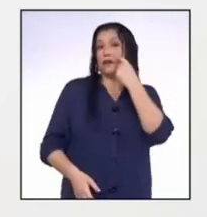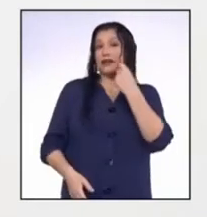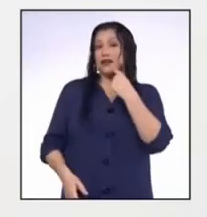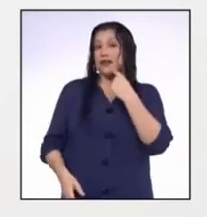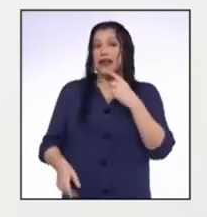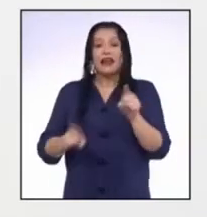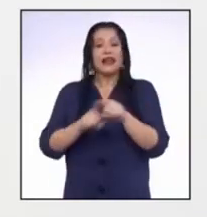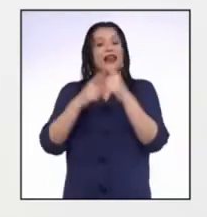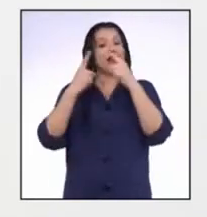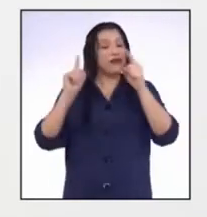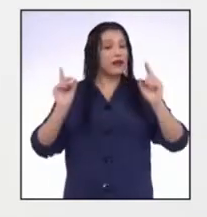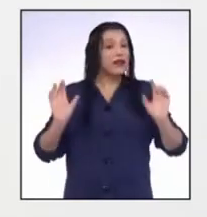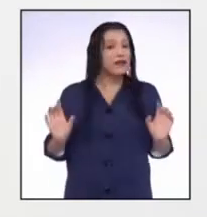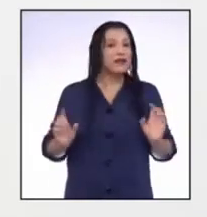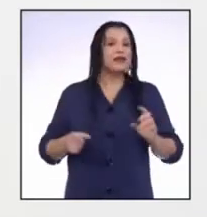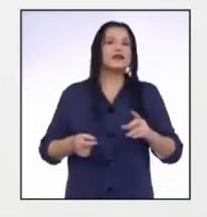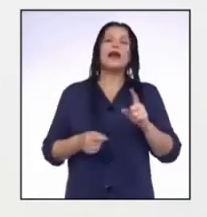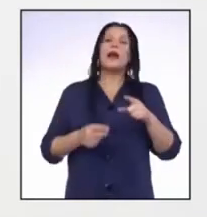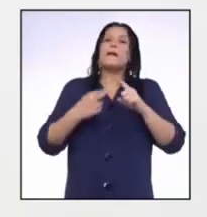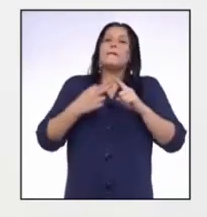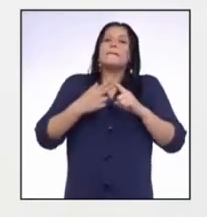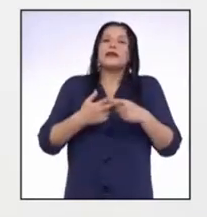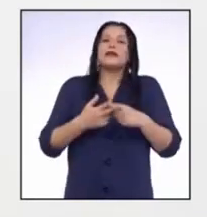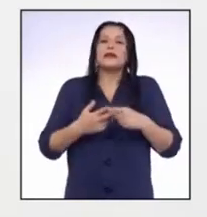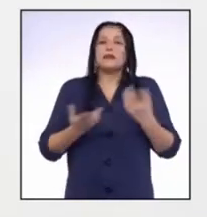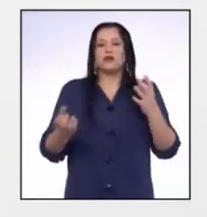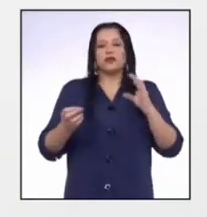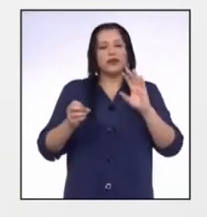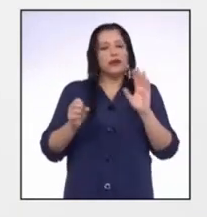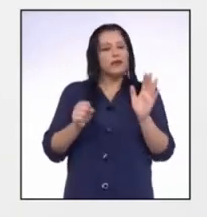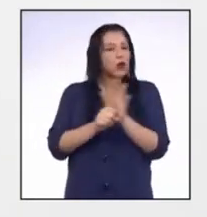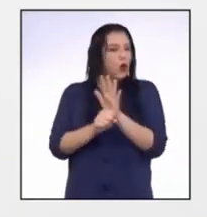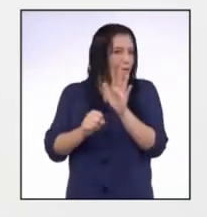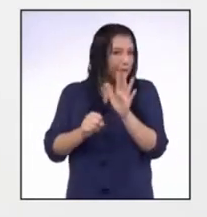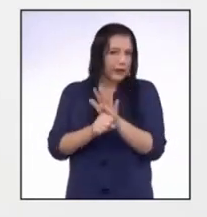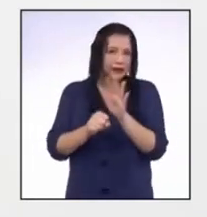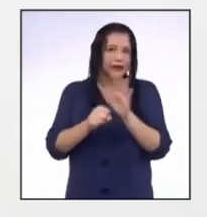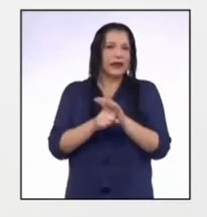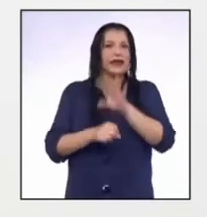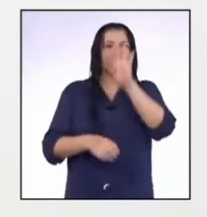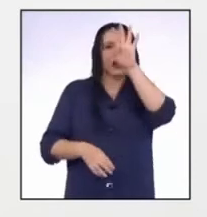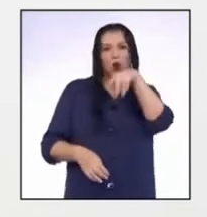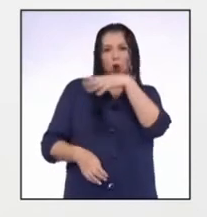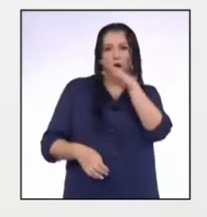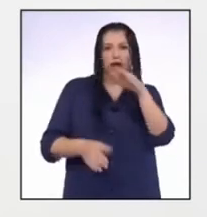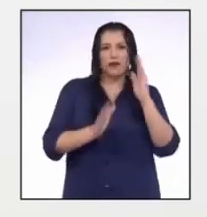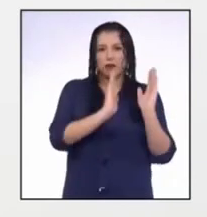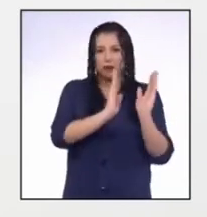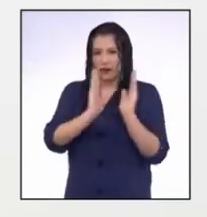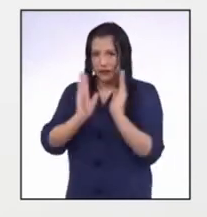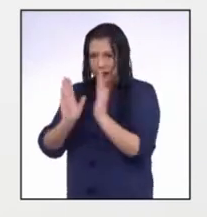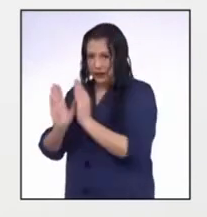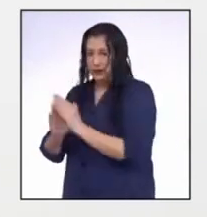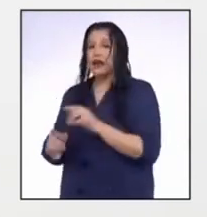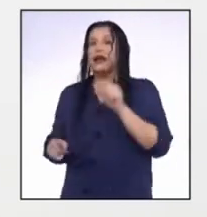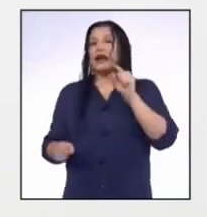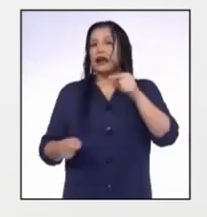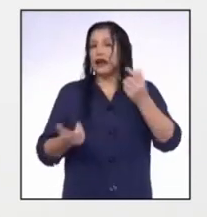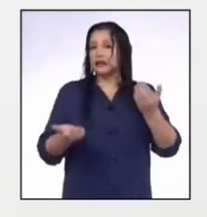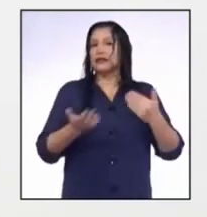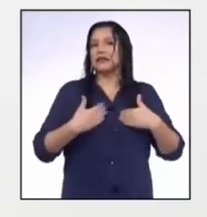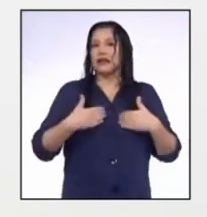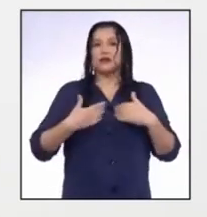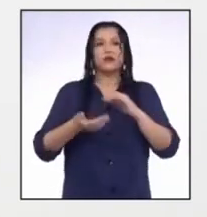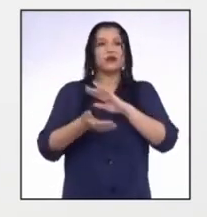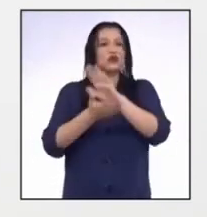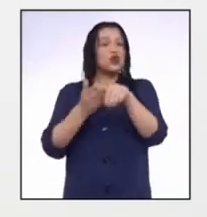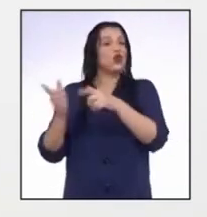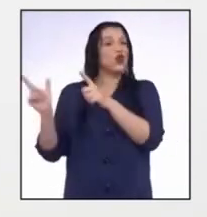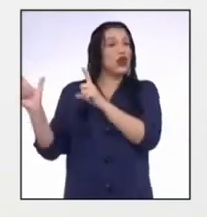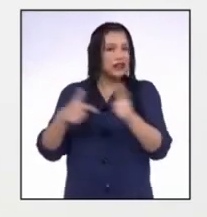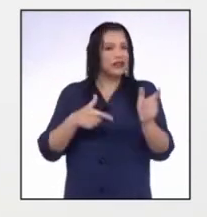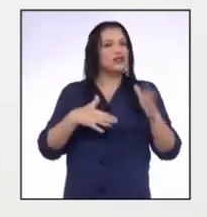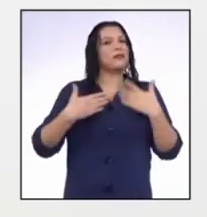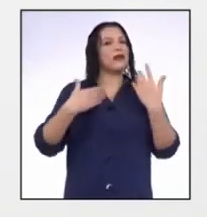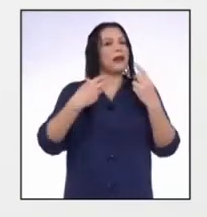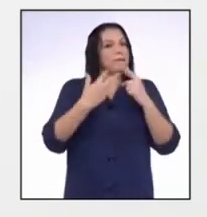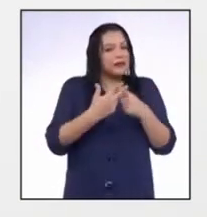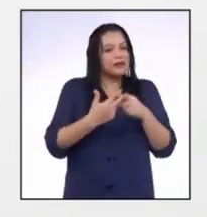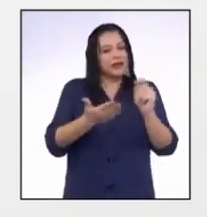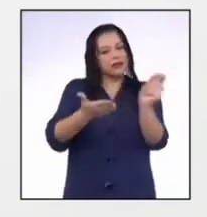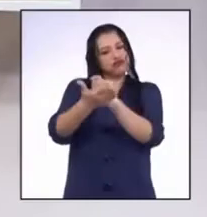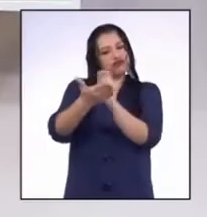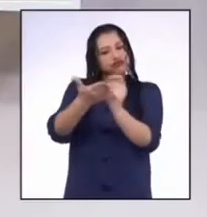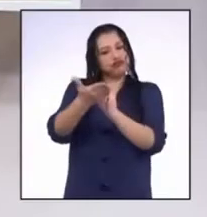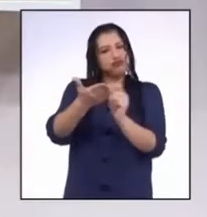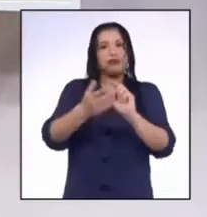su diversidad, comencemos a completar nuestro cuadro de planificación. Así tendremos todo listo para la redacción de